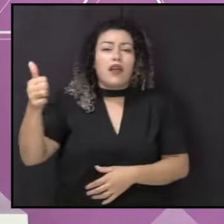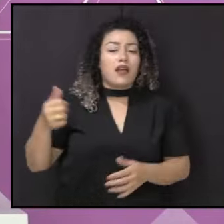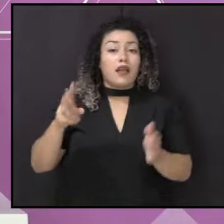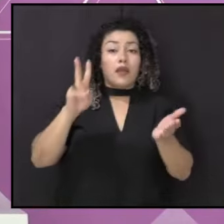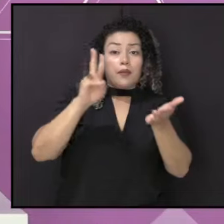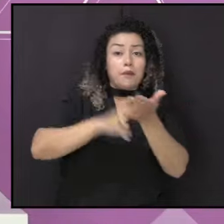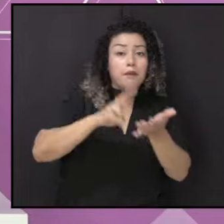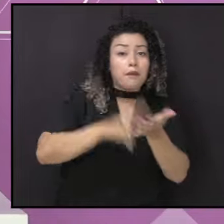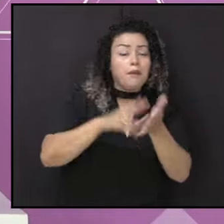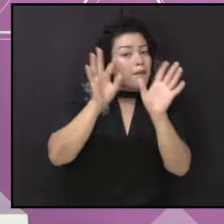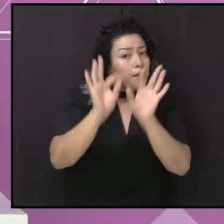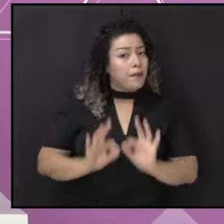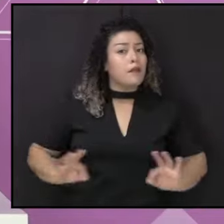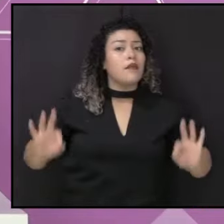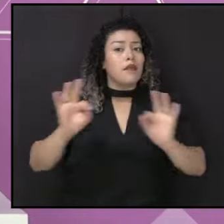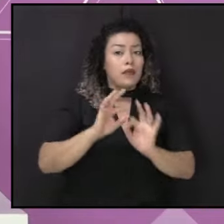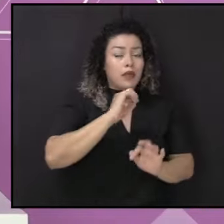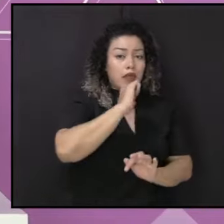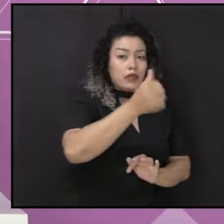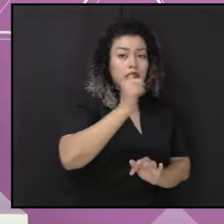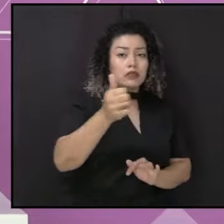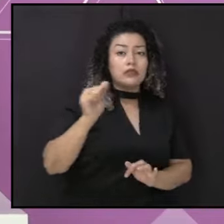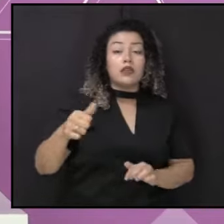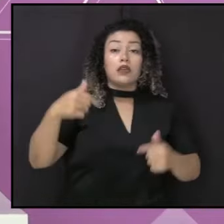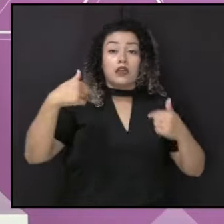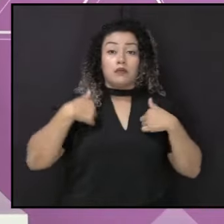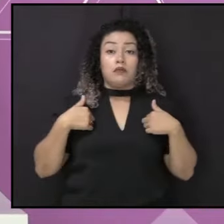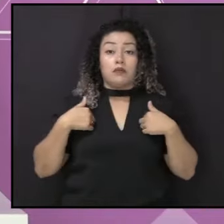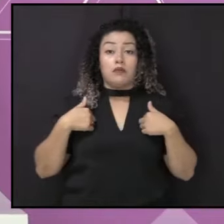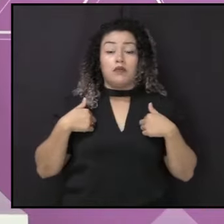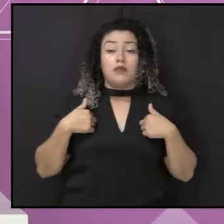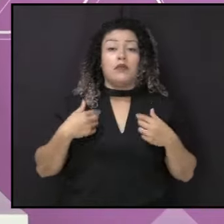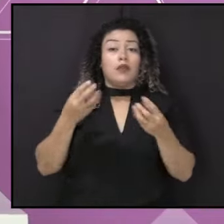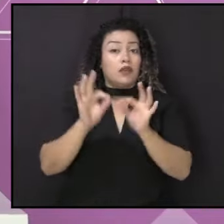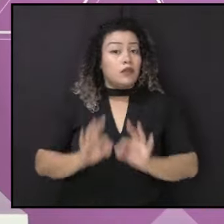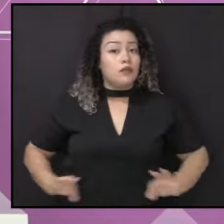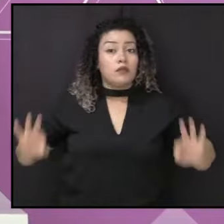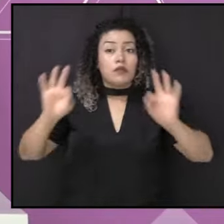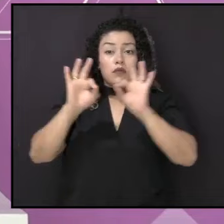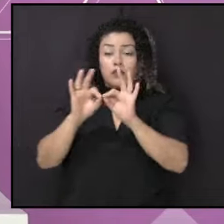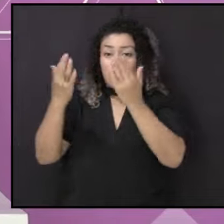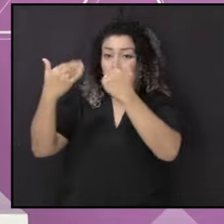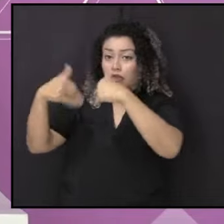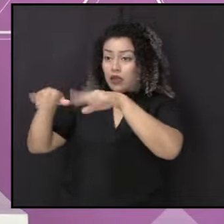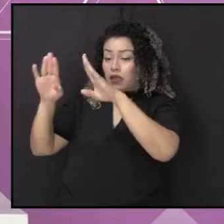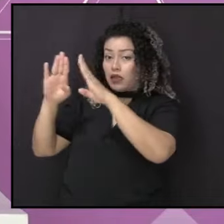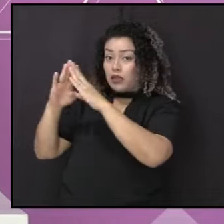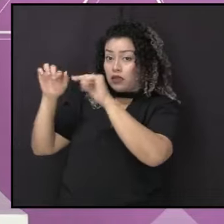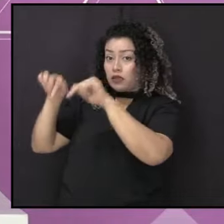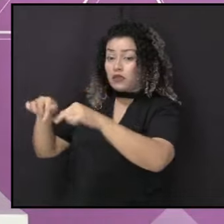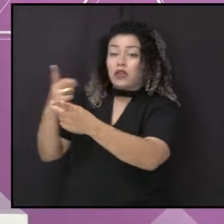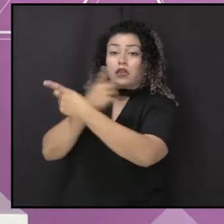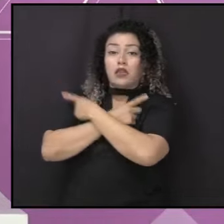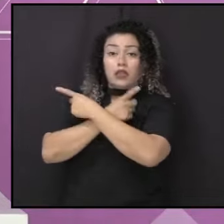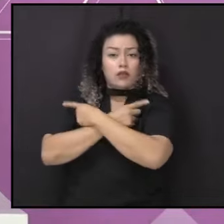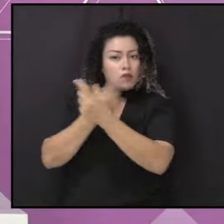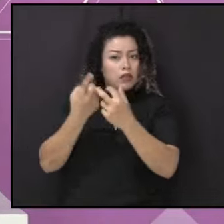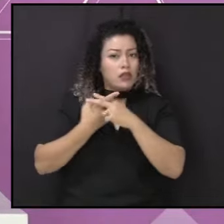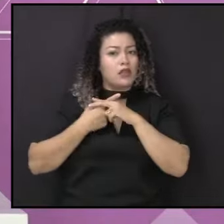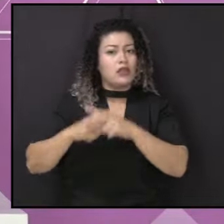humano. Vuelvo a repetir, para mí la educación es muy importante y comienza desde casa, para que los niños a temprana edad empiecen